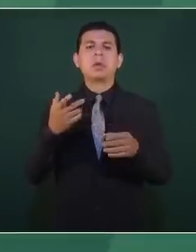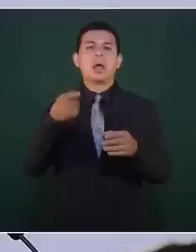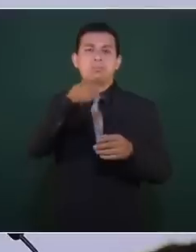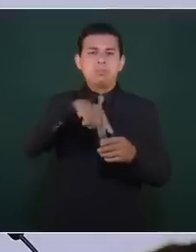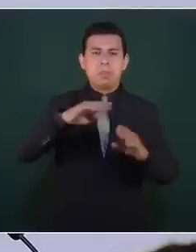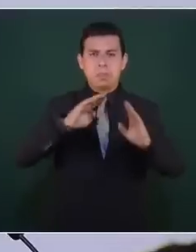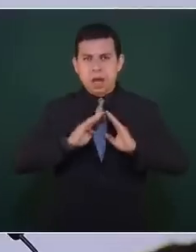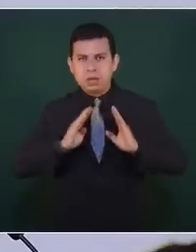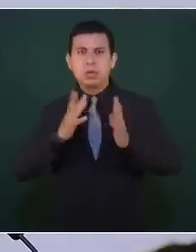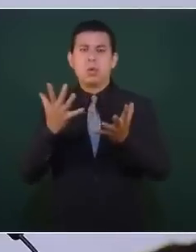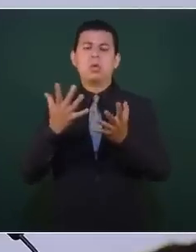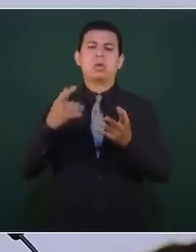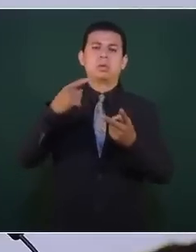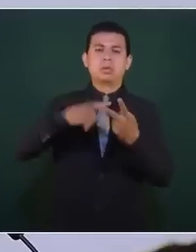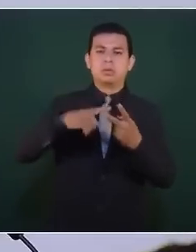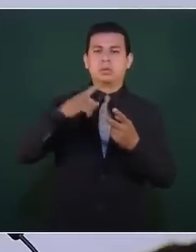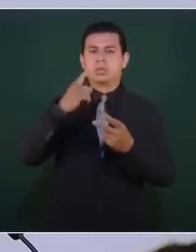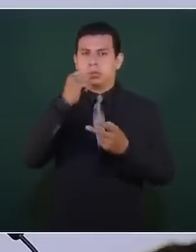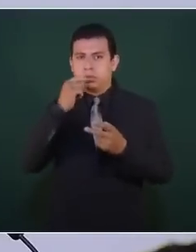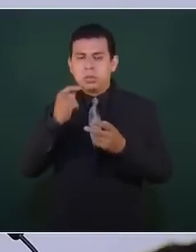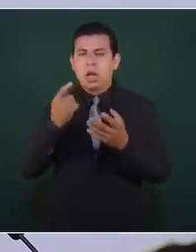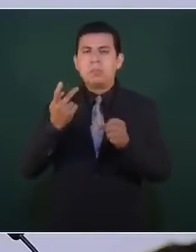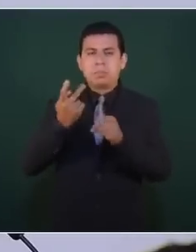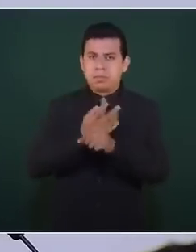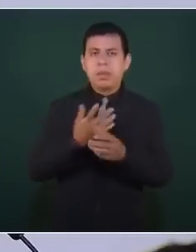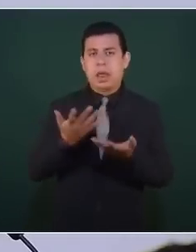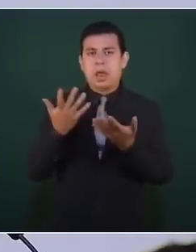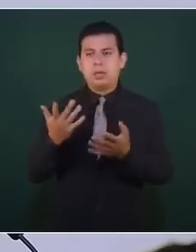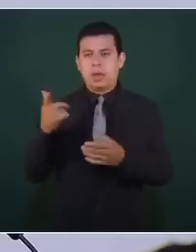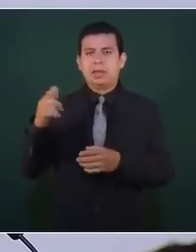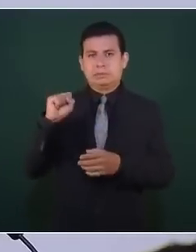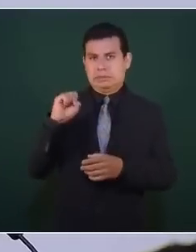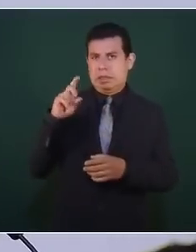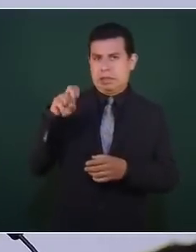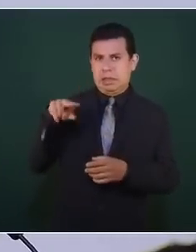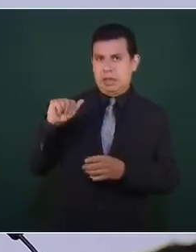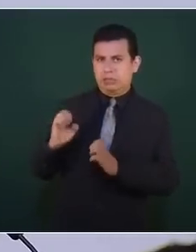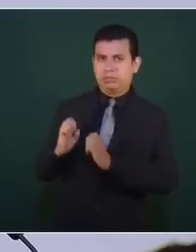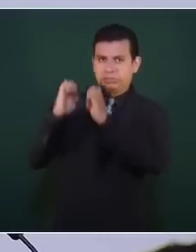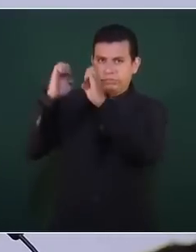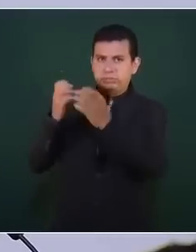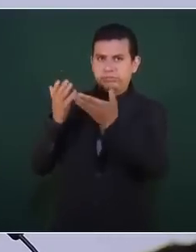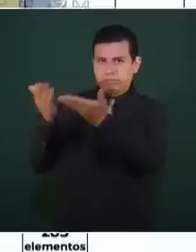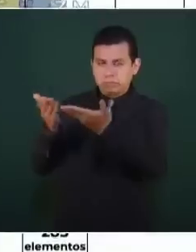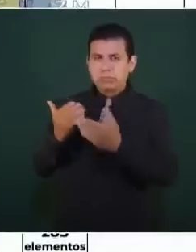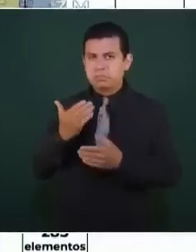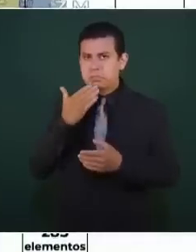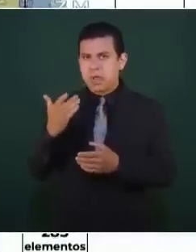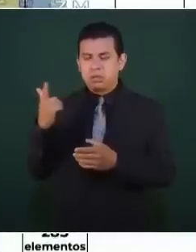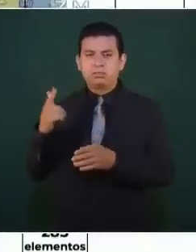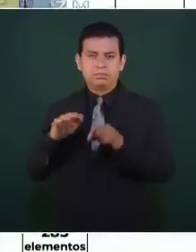del Estado mexicano, tenemos a la Secretaría de la Defensa, al Ejército y Fuerza Aérea con